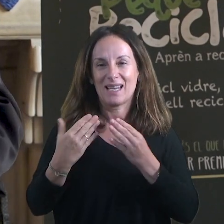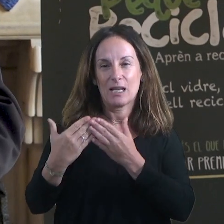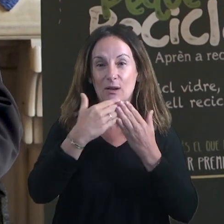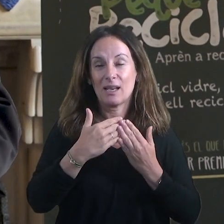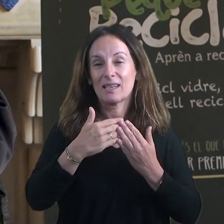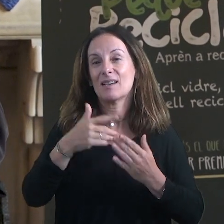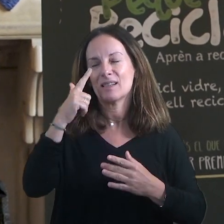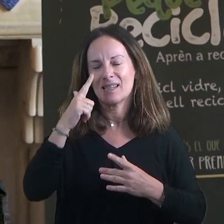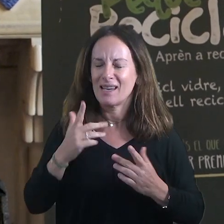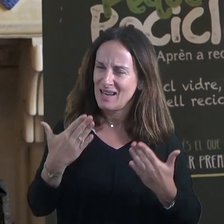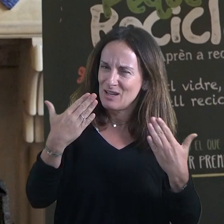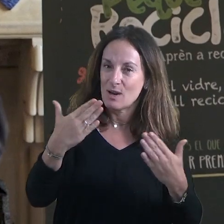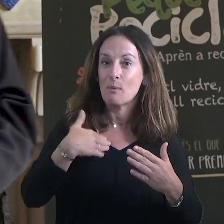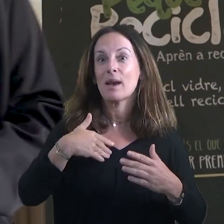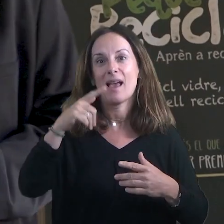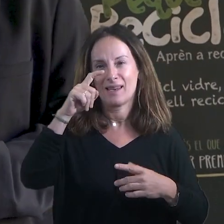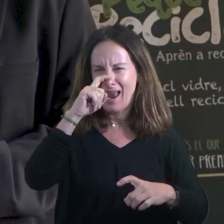que sigui molt més any. Moltes gràcies.